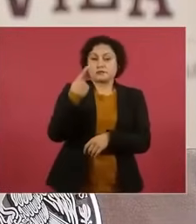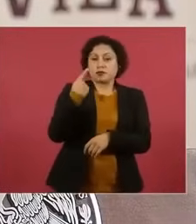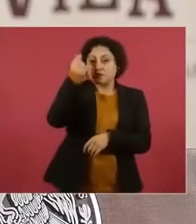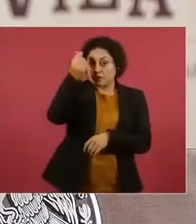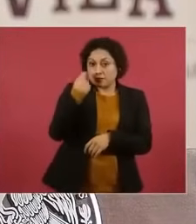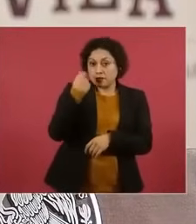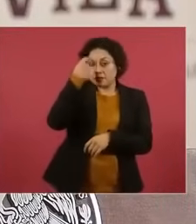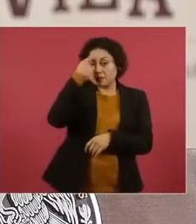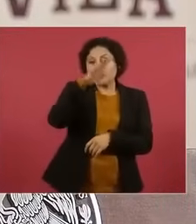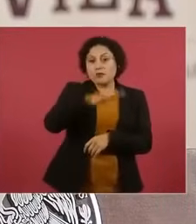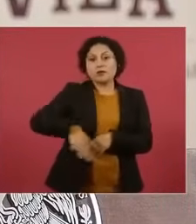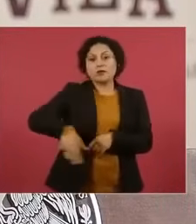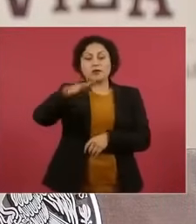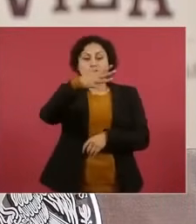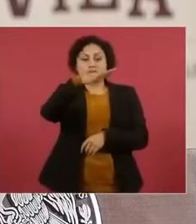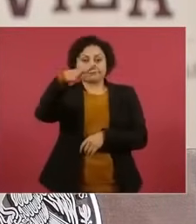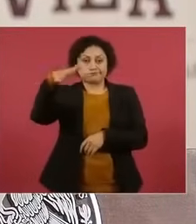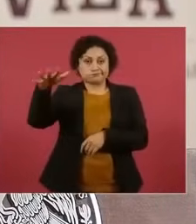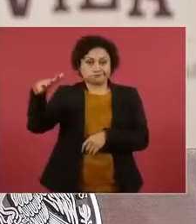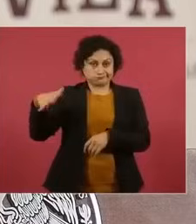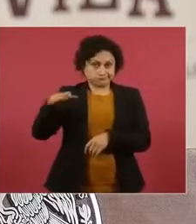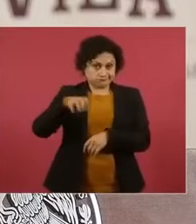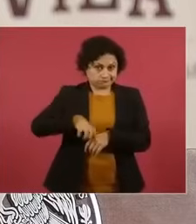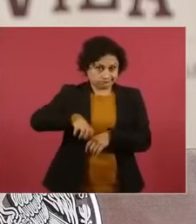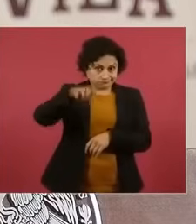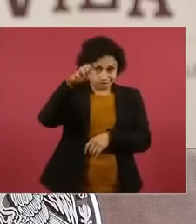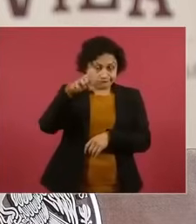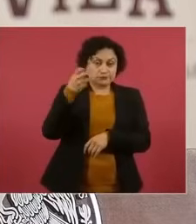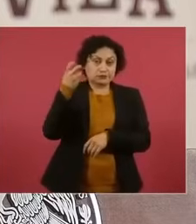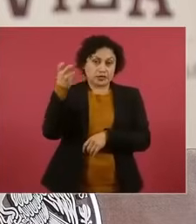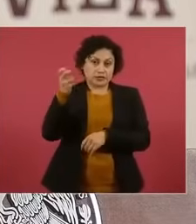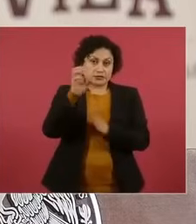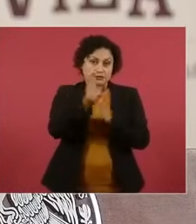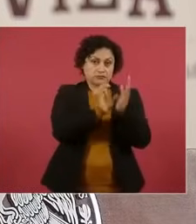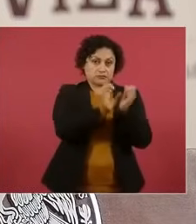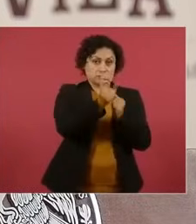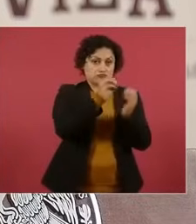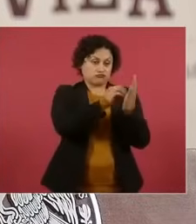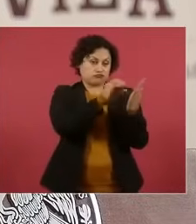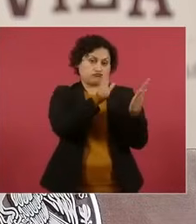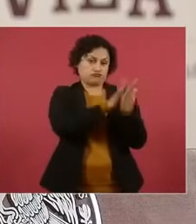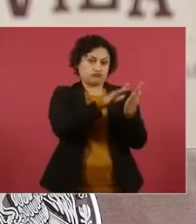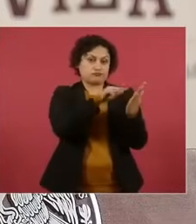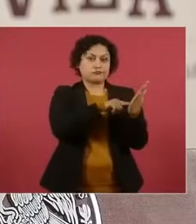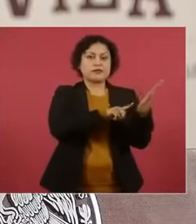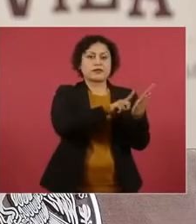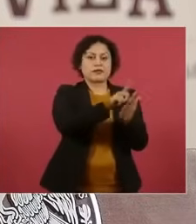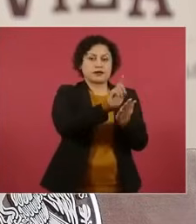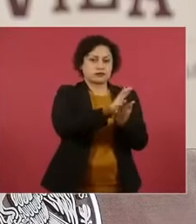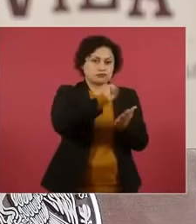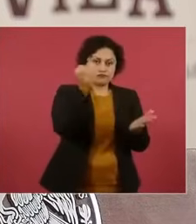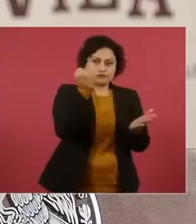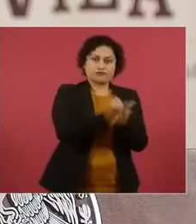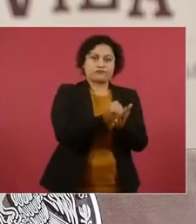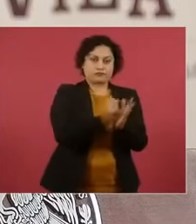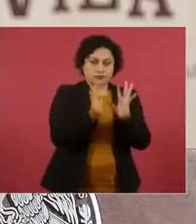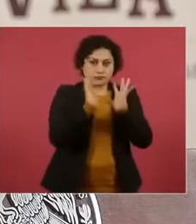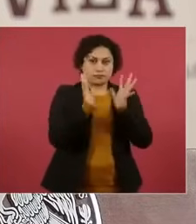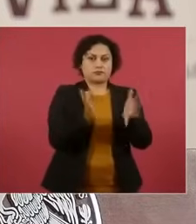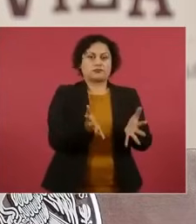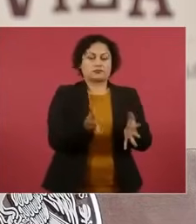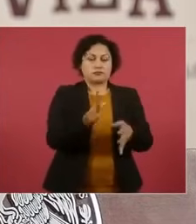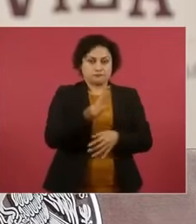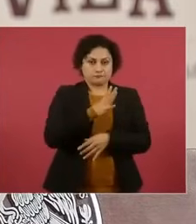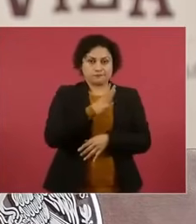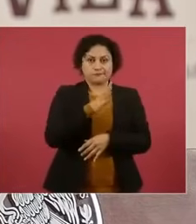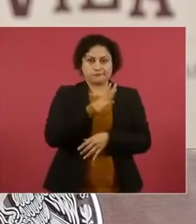adelante, es un derecho constitucional que ya está establecido en nuestra Carta Magna y